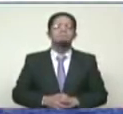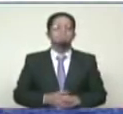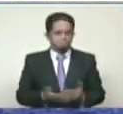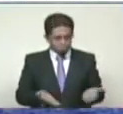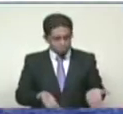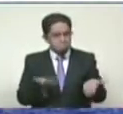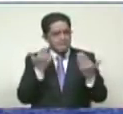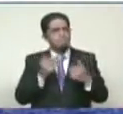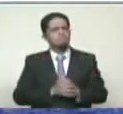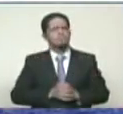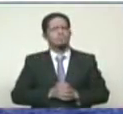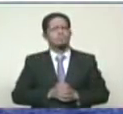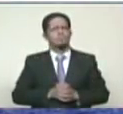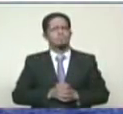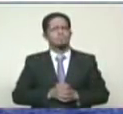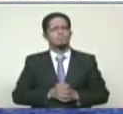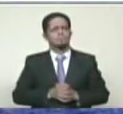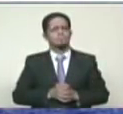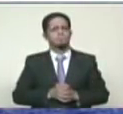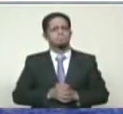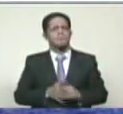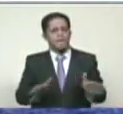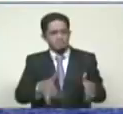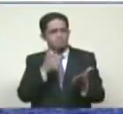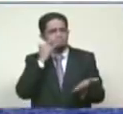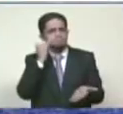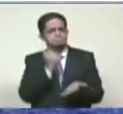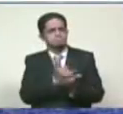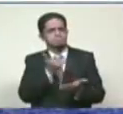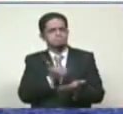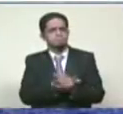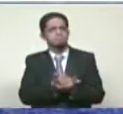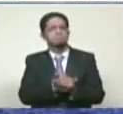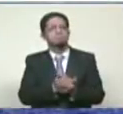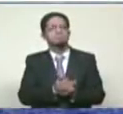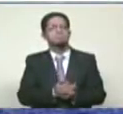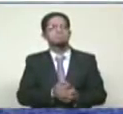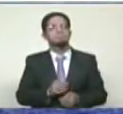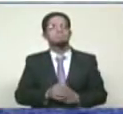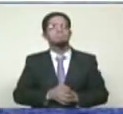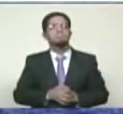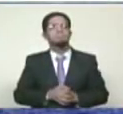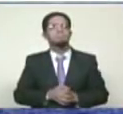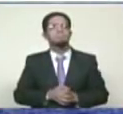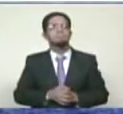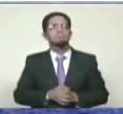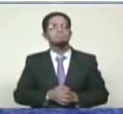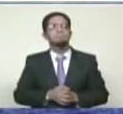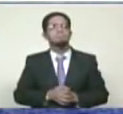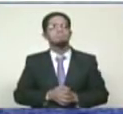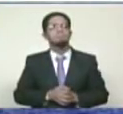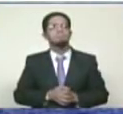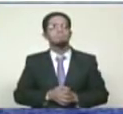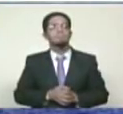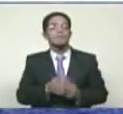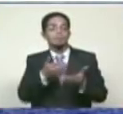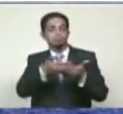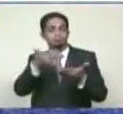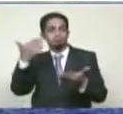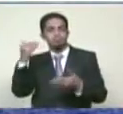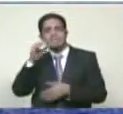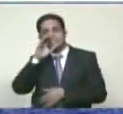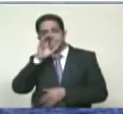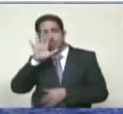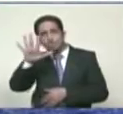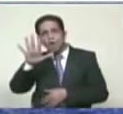Vamos a legitimar la única institución que no se ha legitimado en los últimos 5 años.